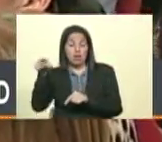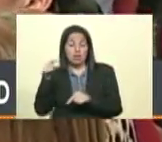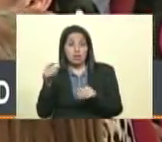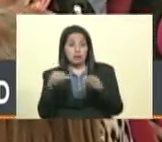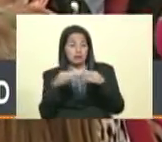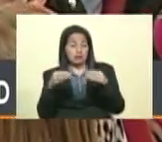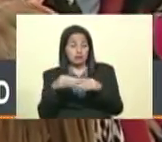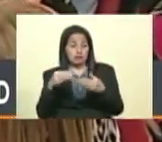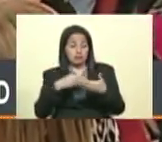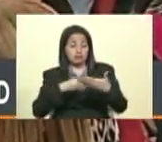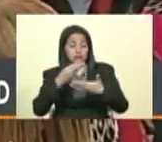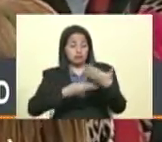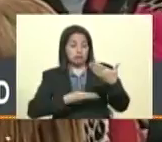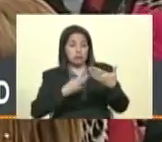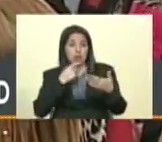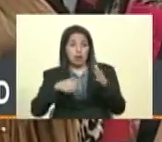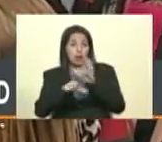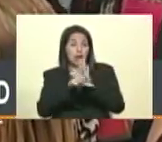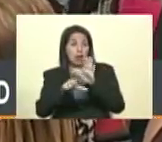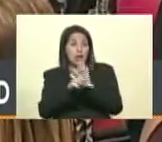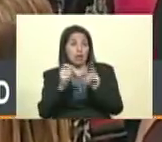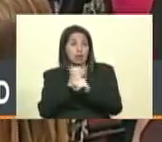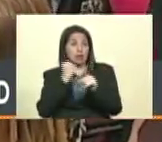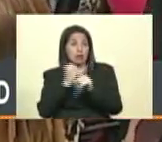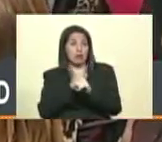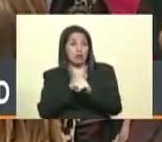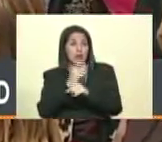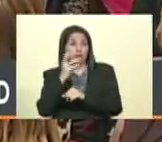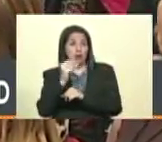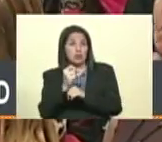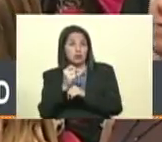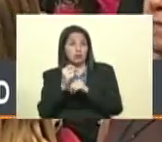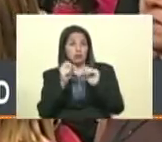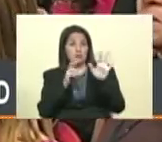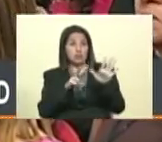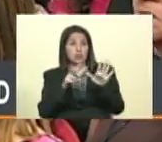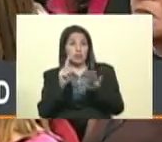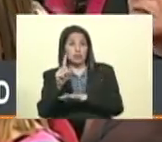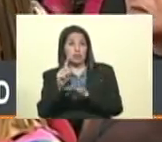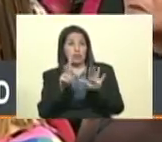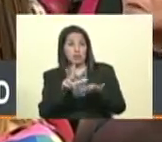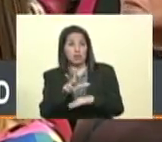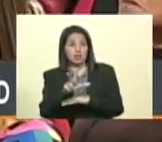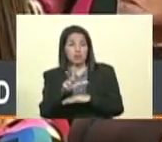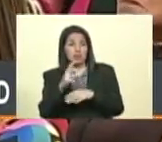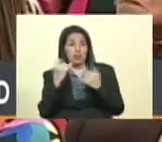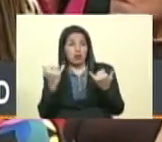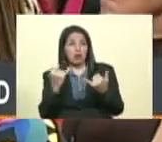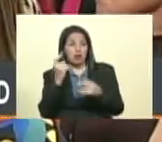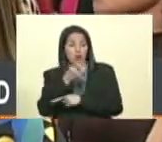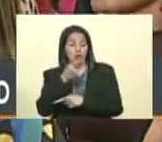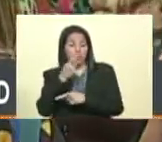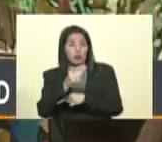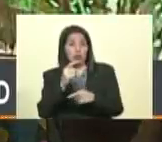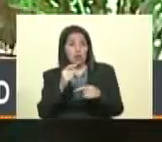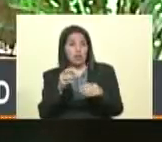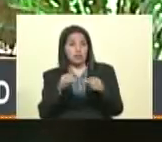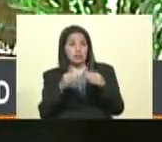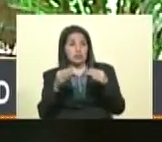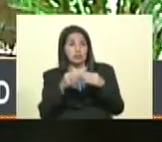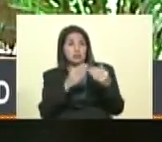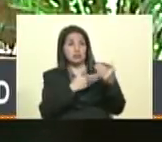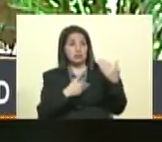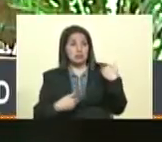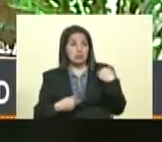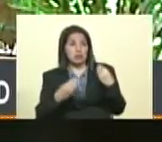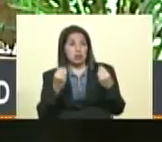recoge la Ley Orgánica del Trabajo y los Trabajadores en el artículo 367, cuando le ordena a los sindicatos y sindicatos tirar